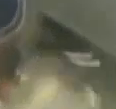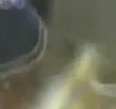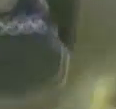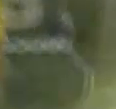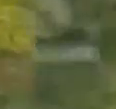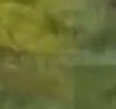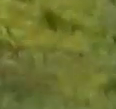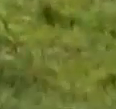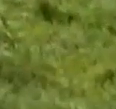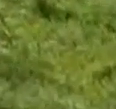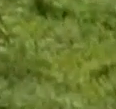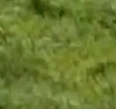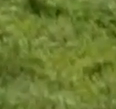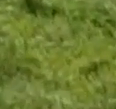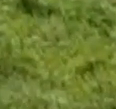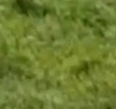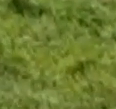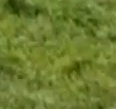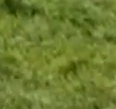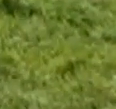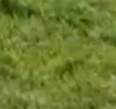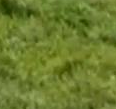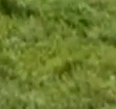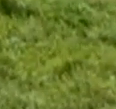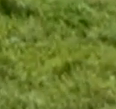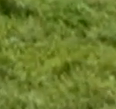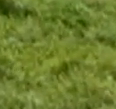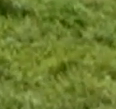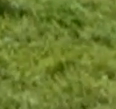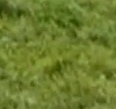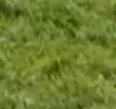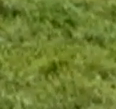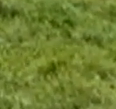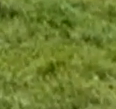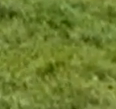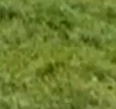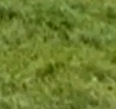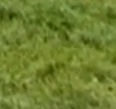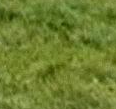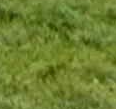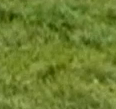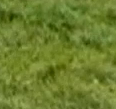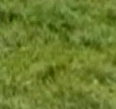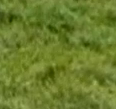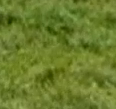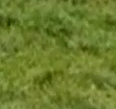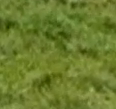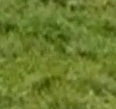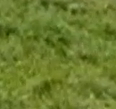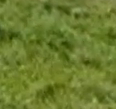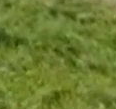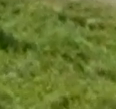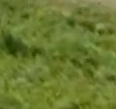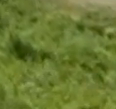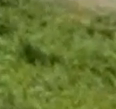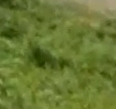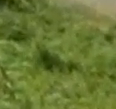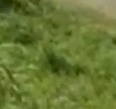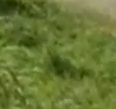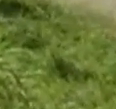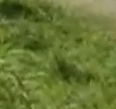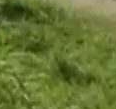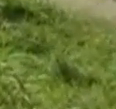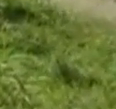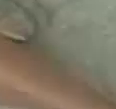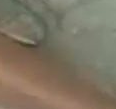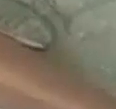Corina del Parral, del cantón La Troncal, provincia de Cañar. Al escuchar alrededor de 11 disparos y al abrir las ventanas de